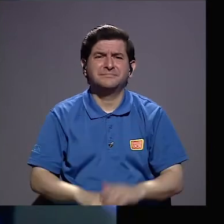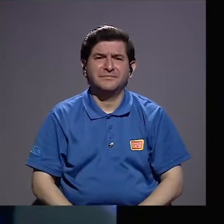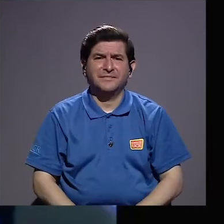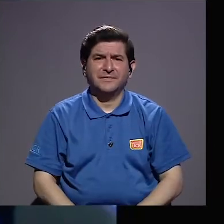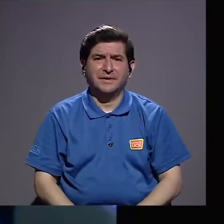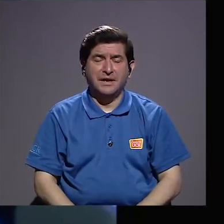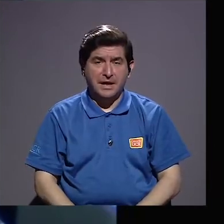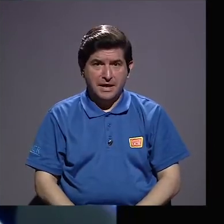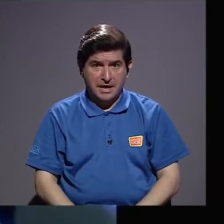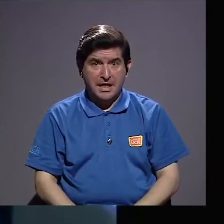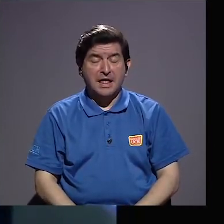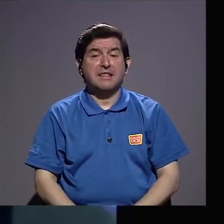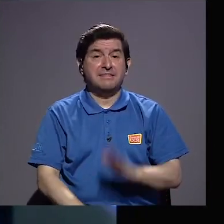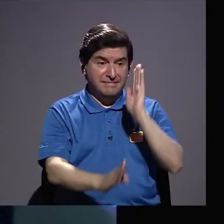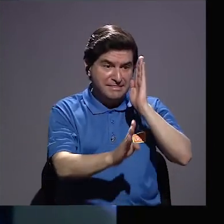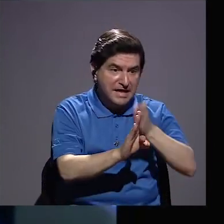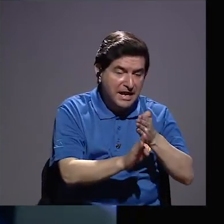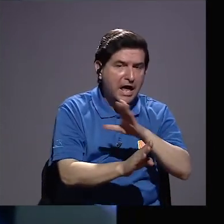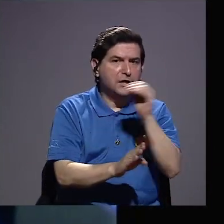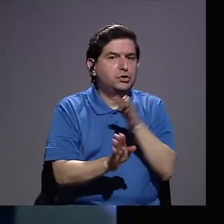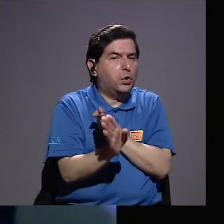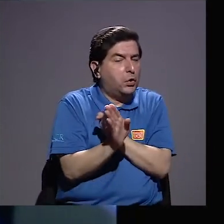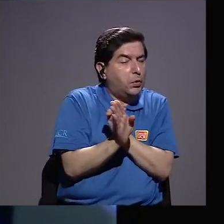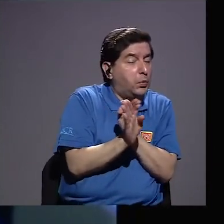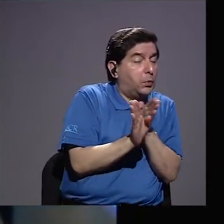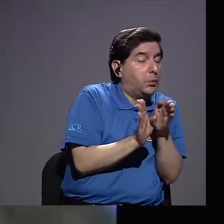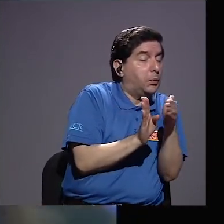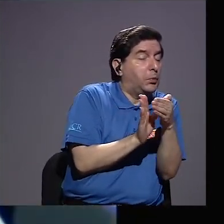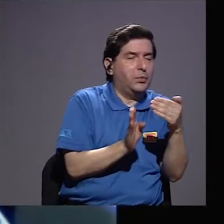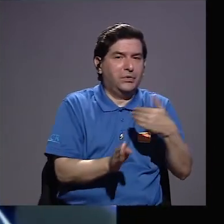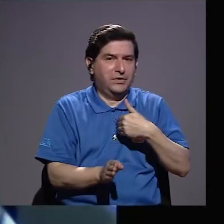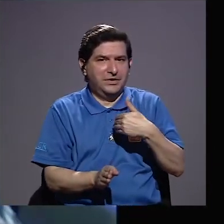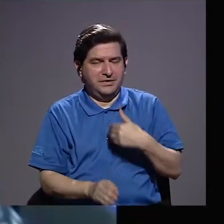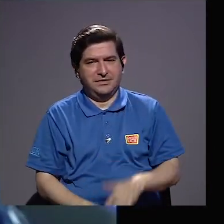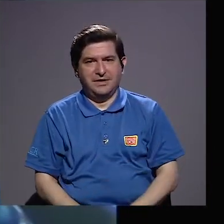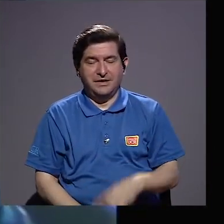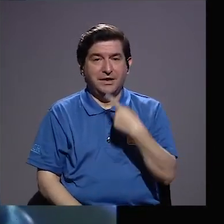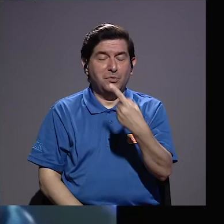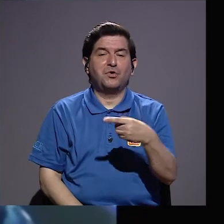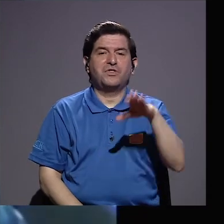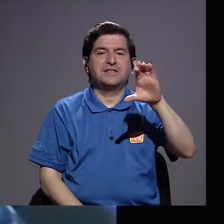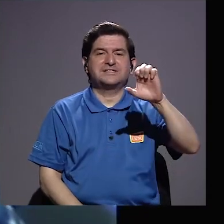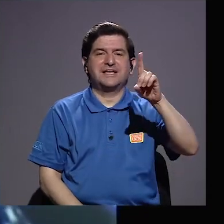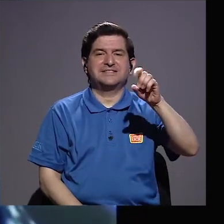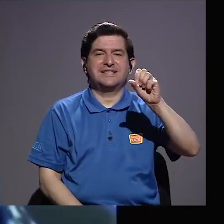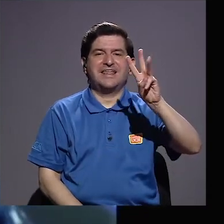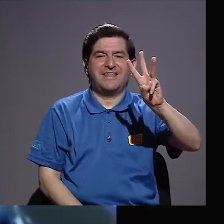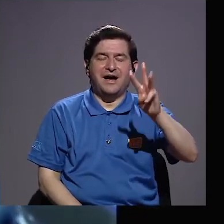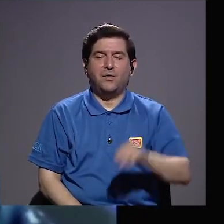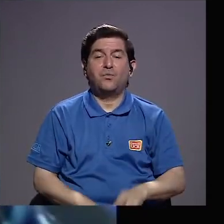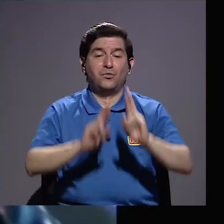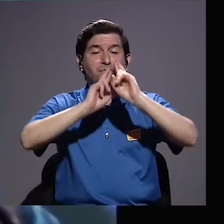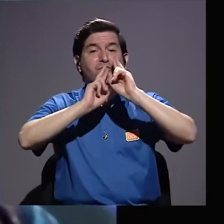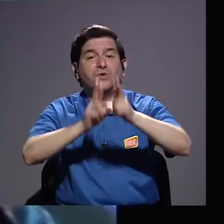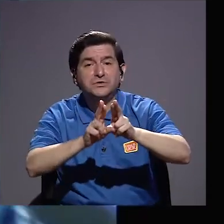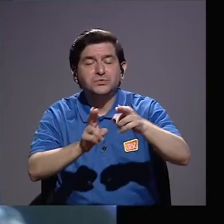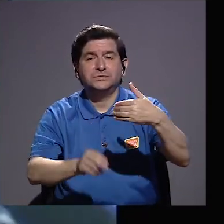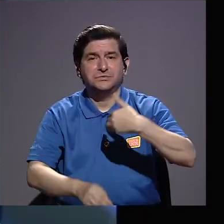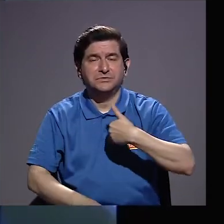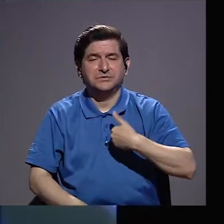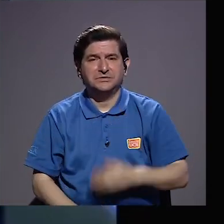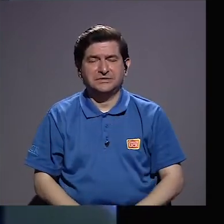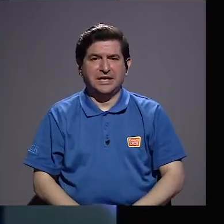es explícitamente y tácitamente, o que tiene, como habla la CEDAW, que tiene por